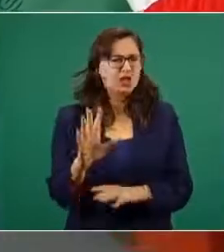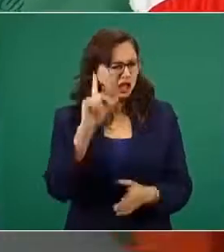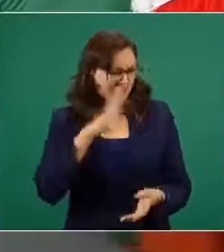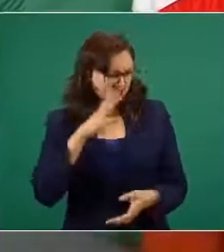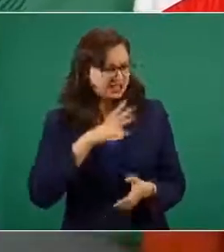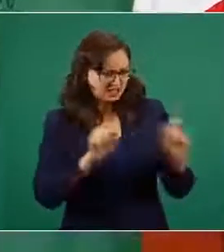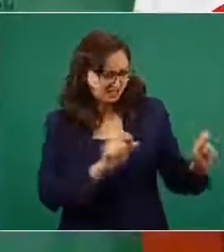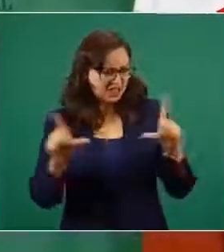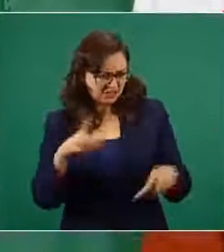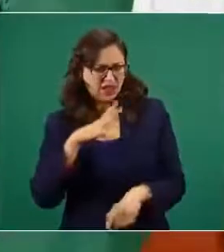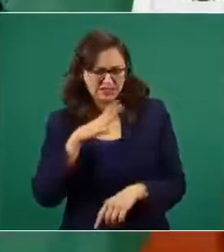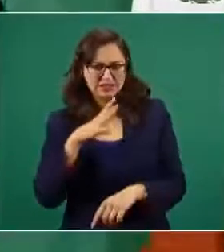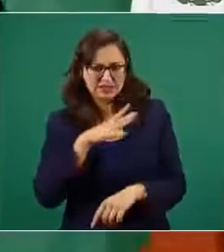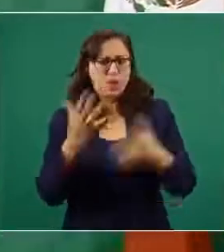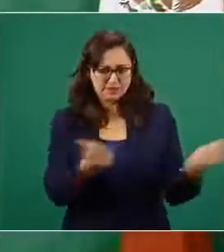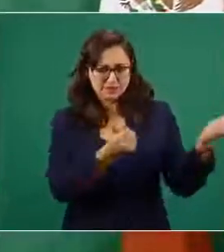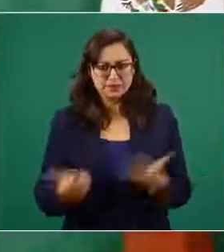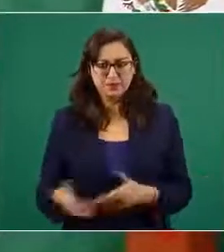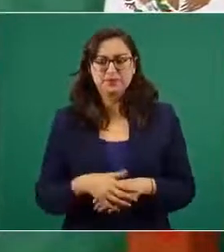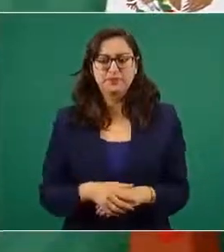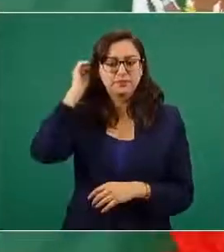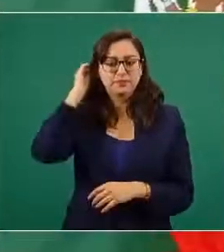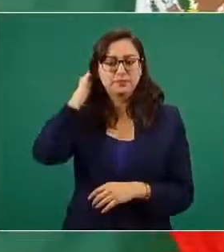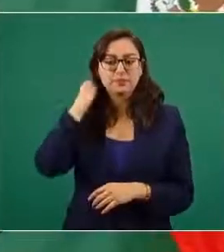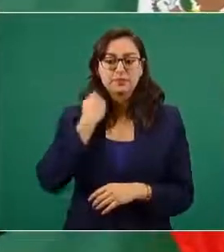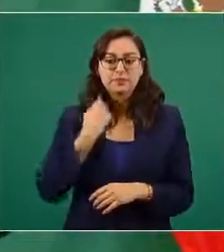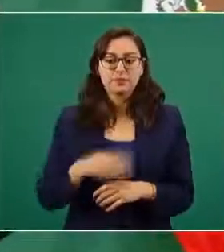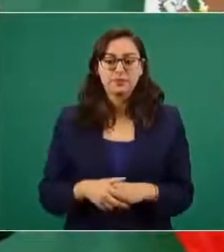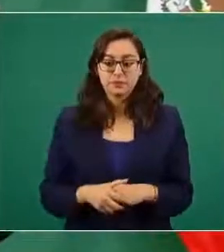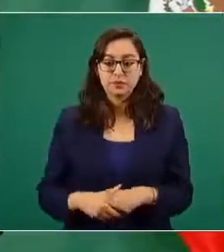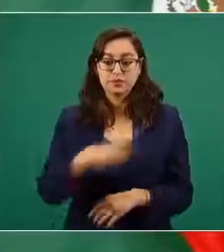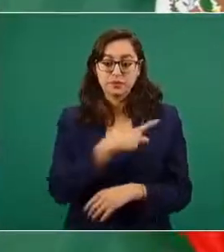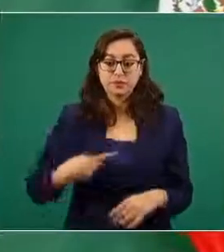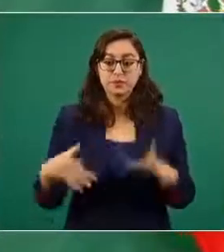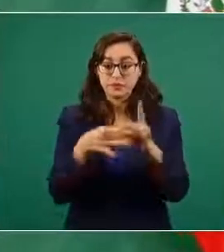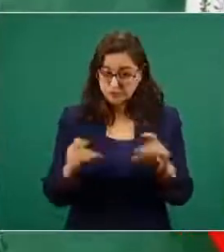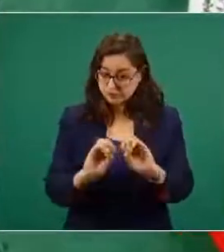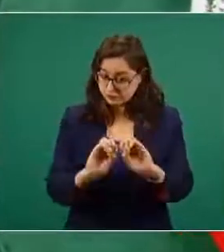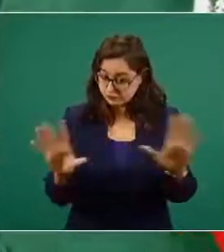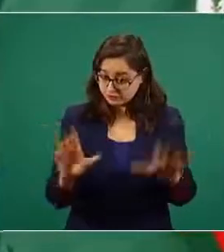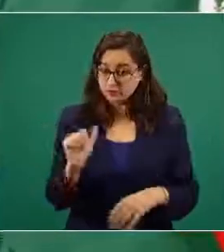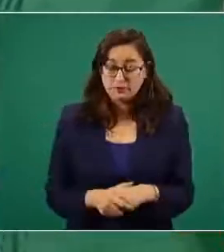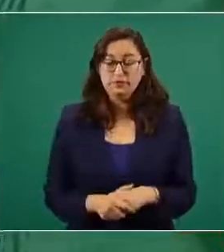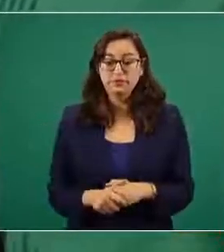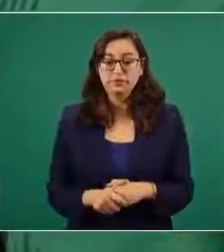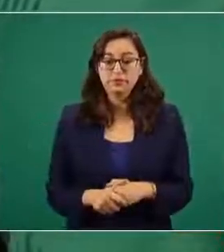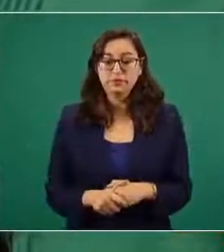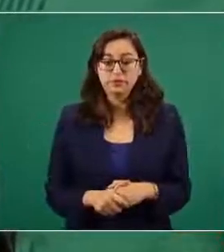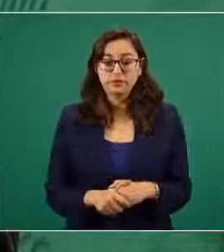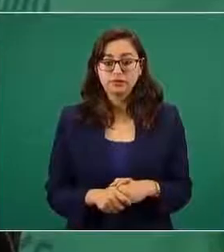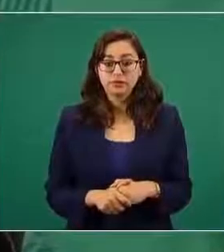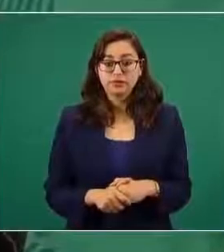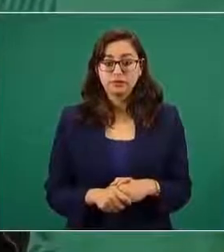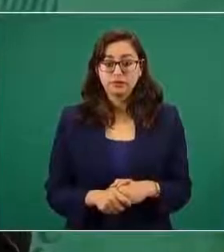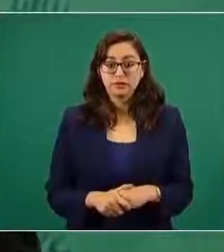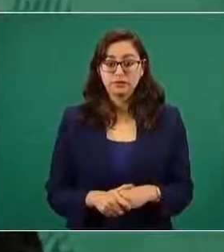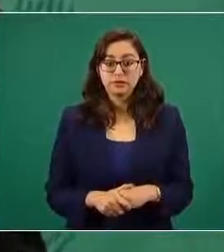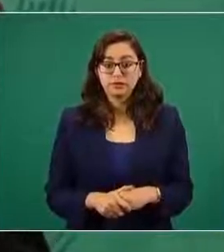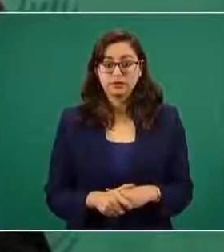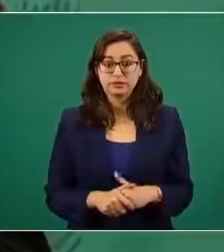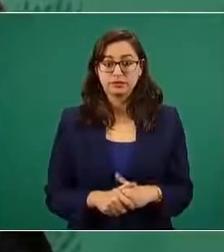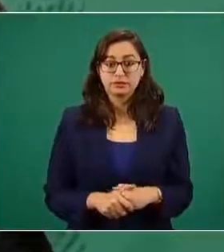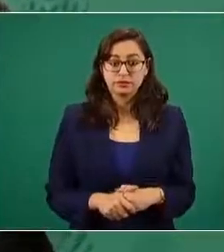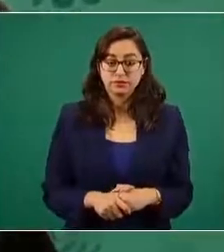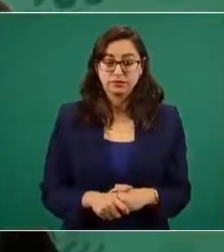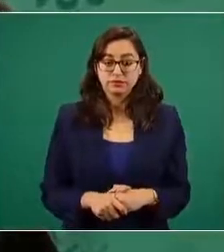tener el calendario de envíos de Pfizer. Aclaro algo y también hago un comentario. Estamos muy satisfechos con